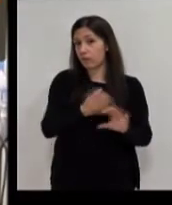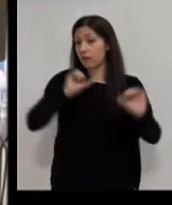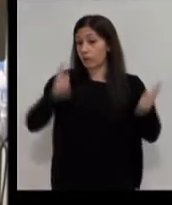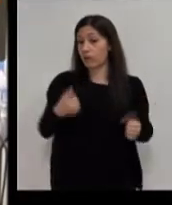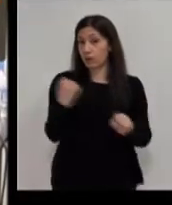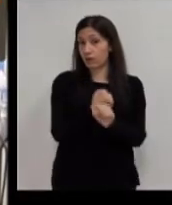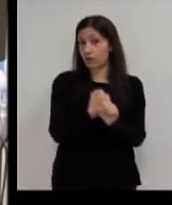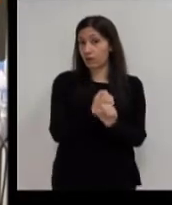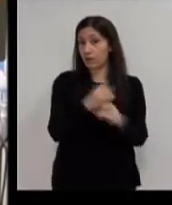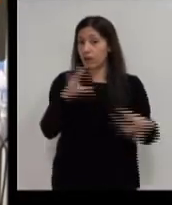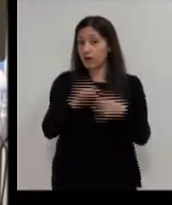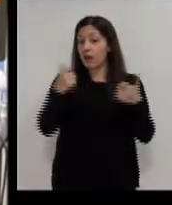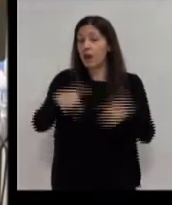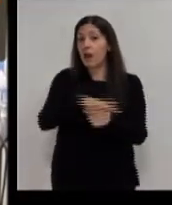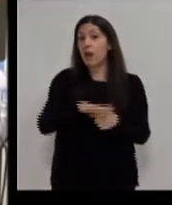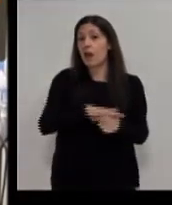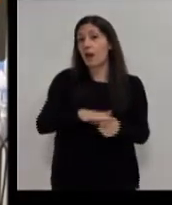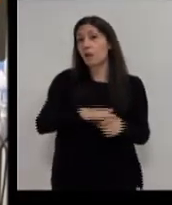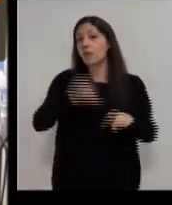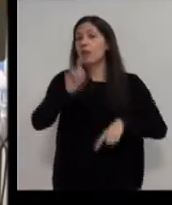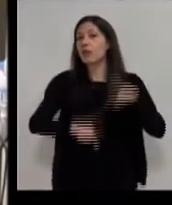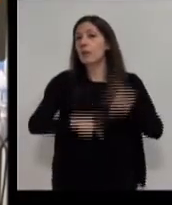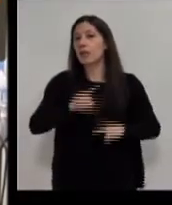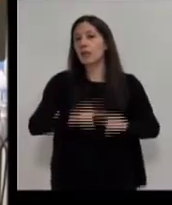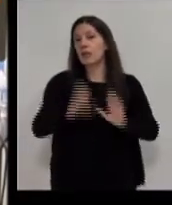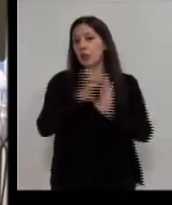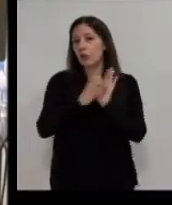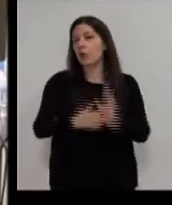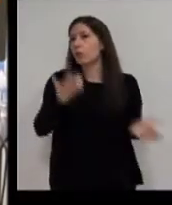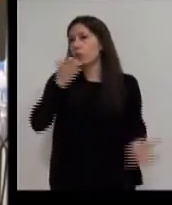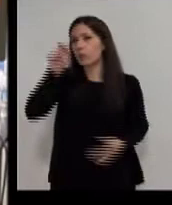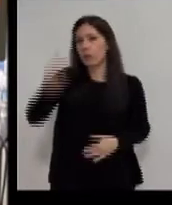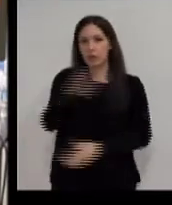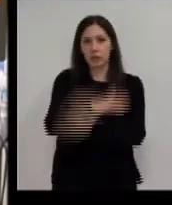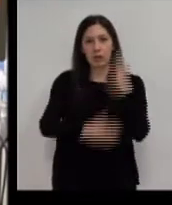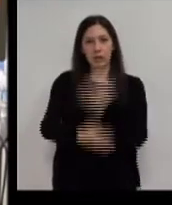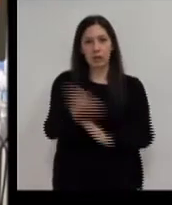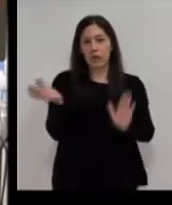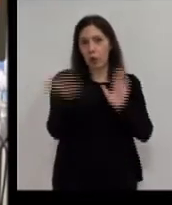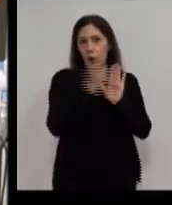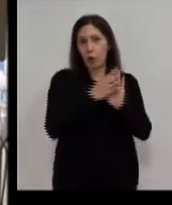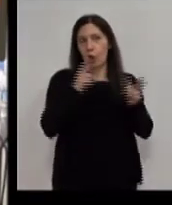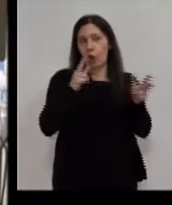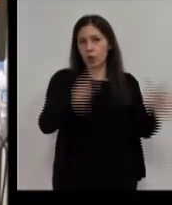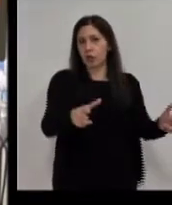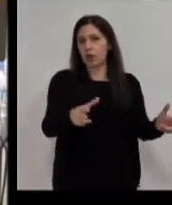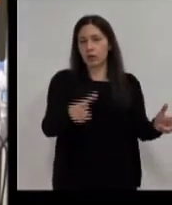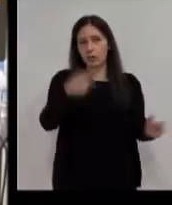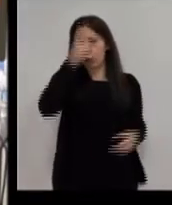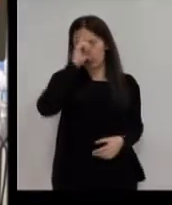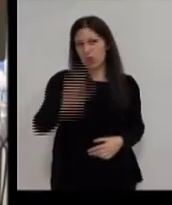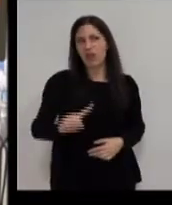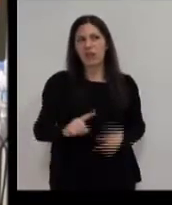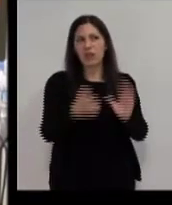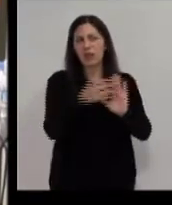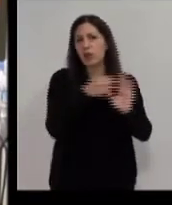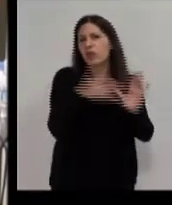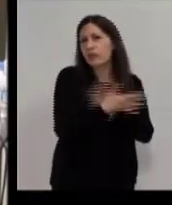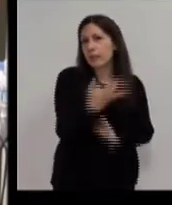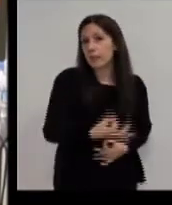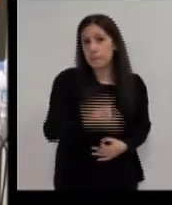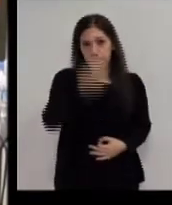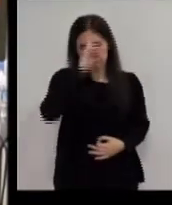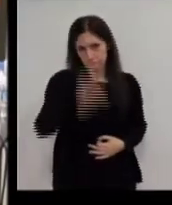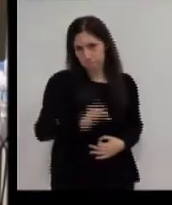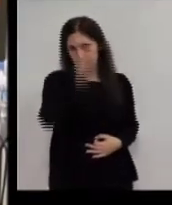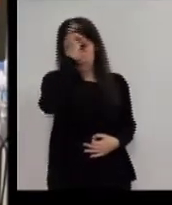hasta ahora o hasta que Predisme empezó a trabajar en este tema estaba basada en logos, y una persona con discapacidad cuando ve un logotipo en un hotel